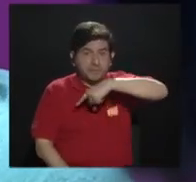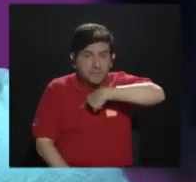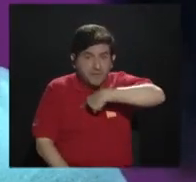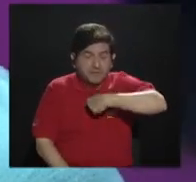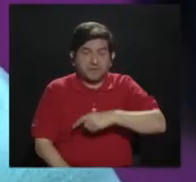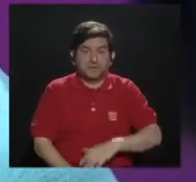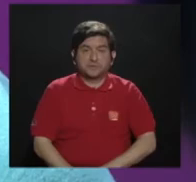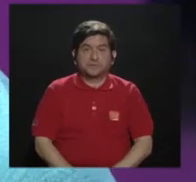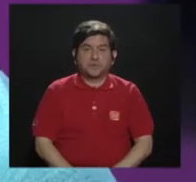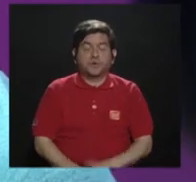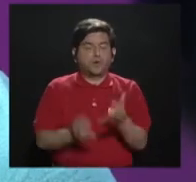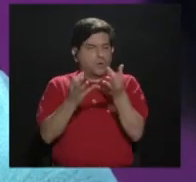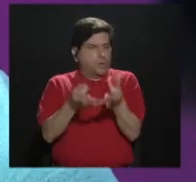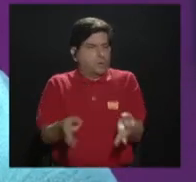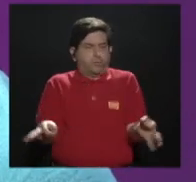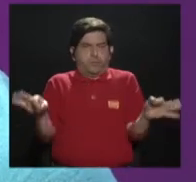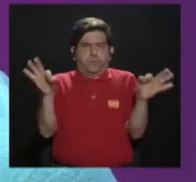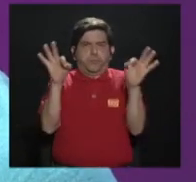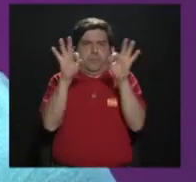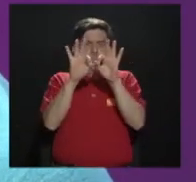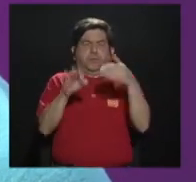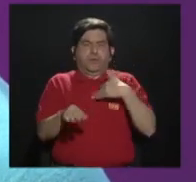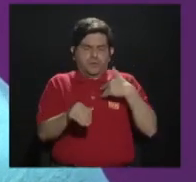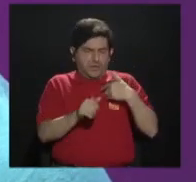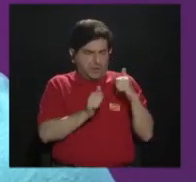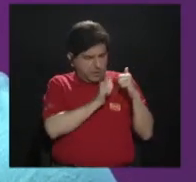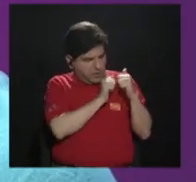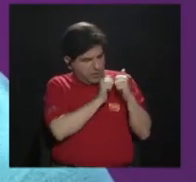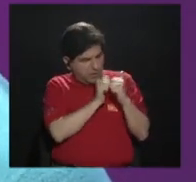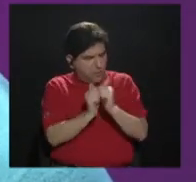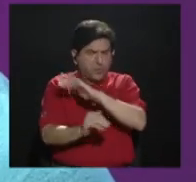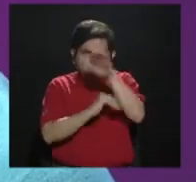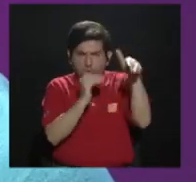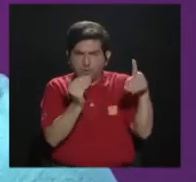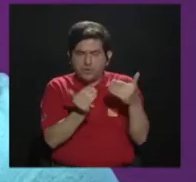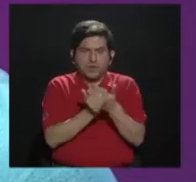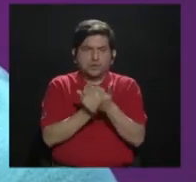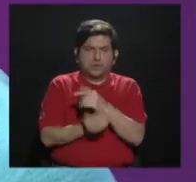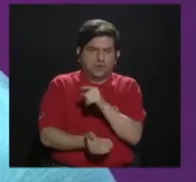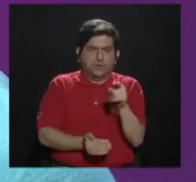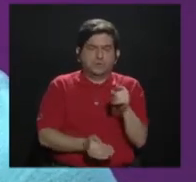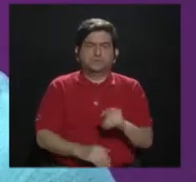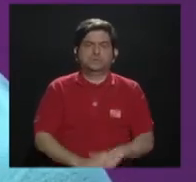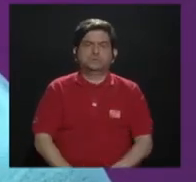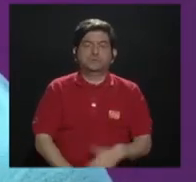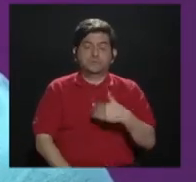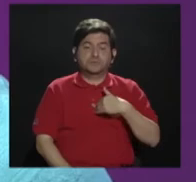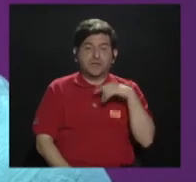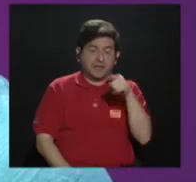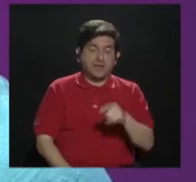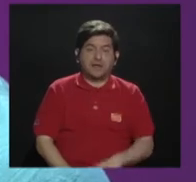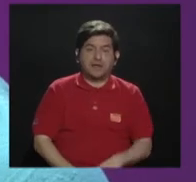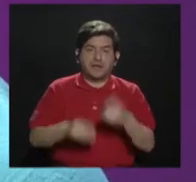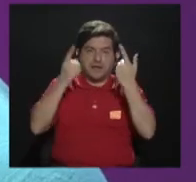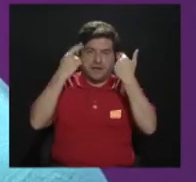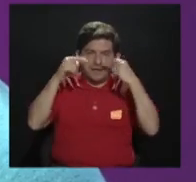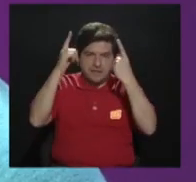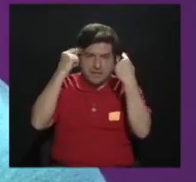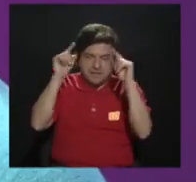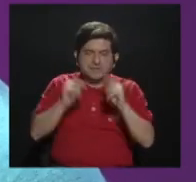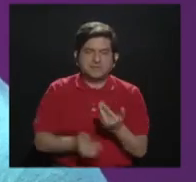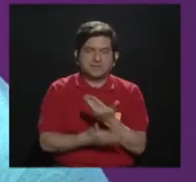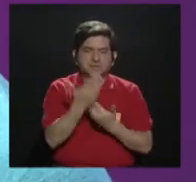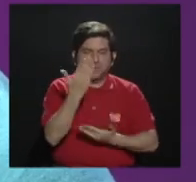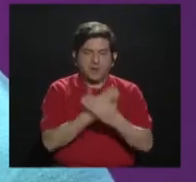sido muy importante, digamos, tener el acompañamiento de todo y tener ese logro en manos de las mujeres. De